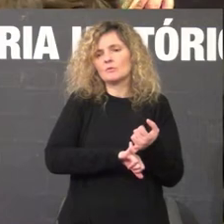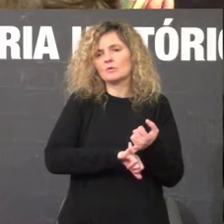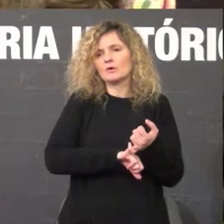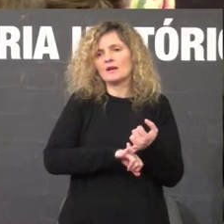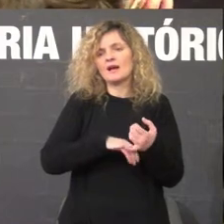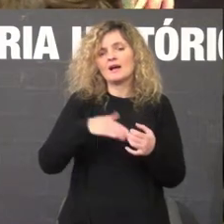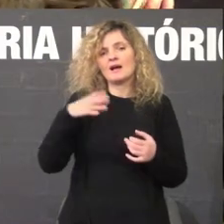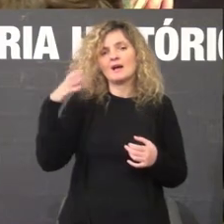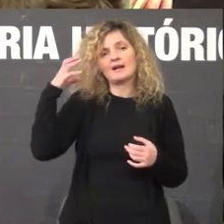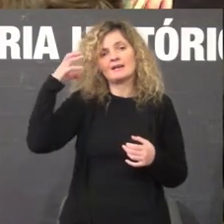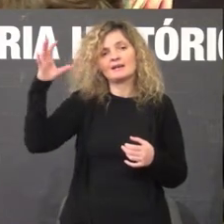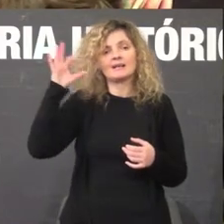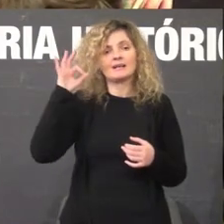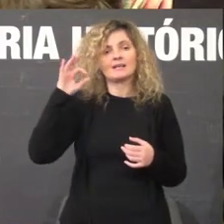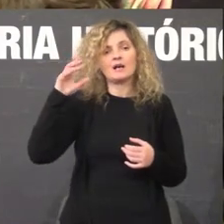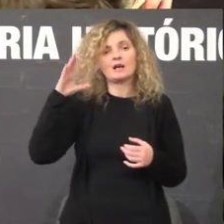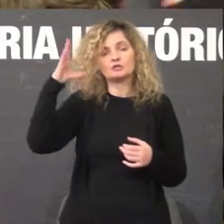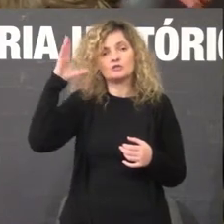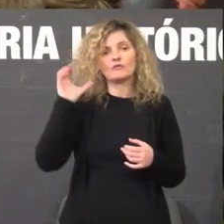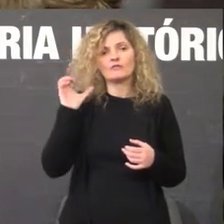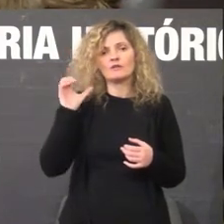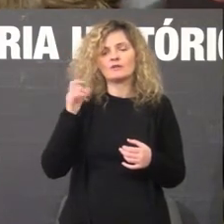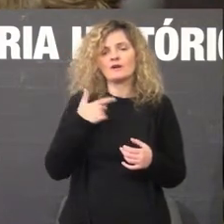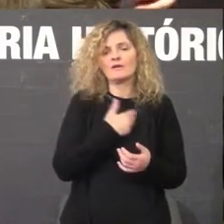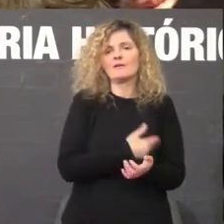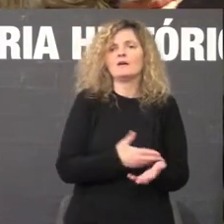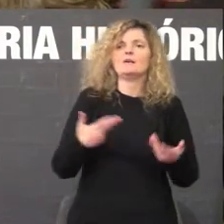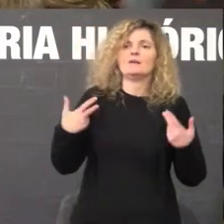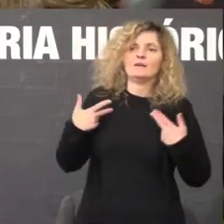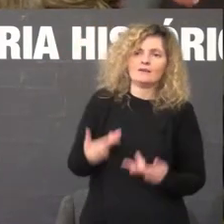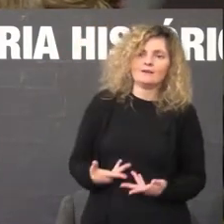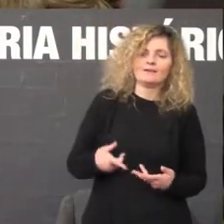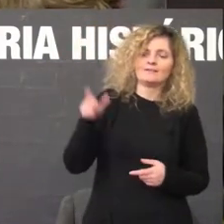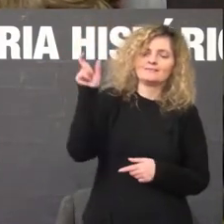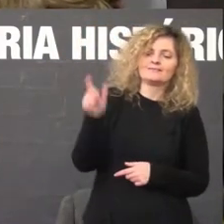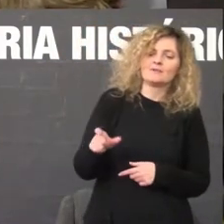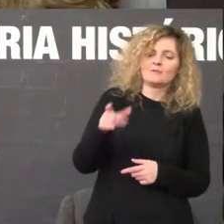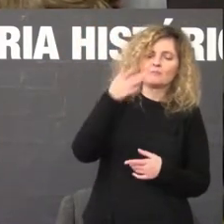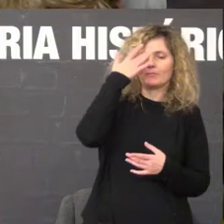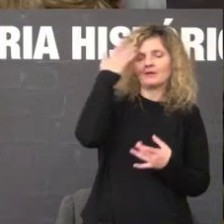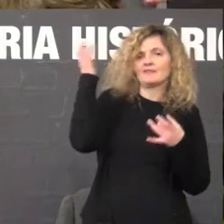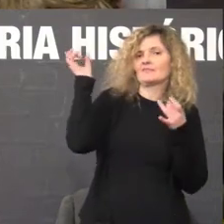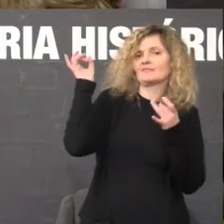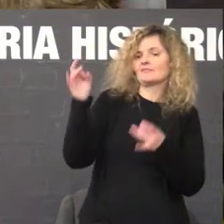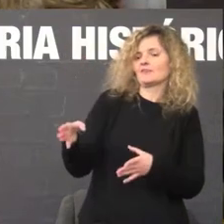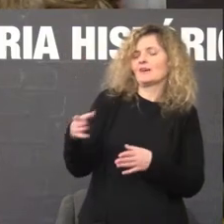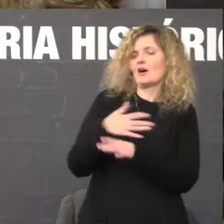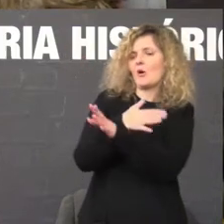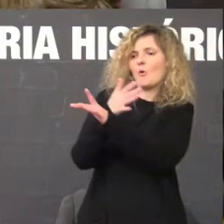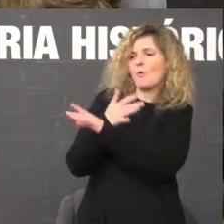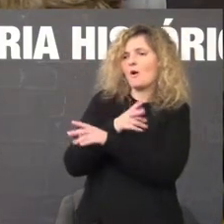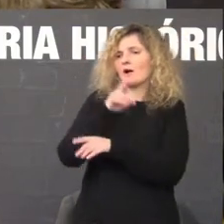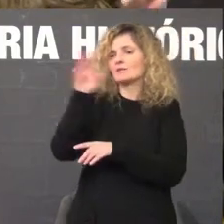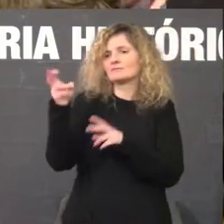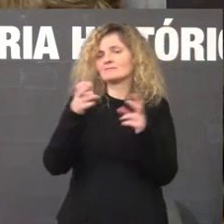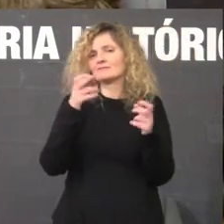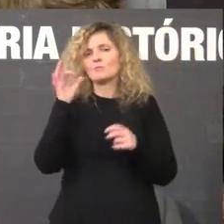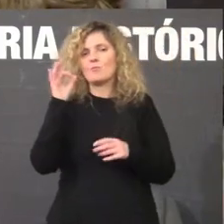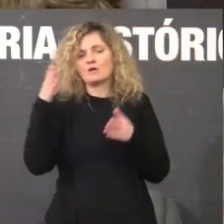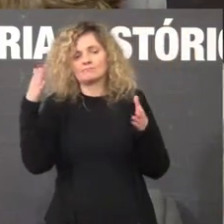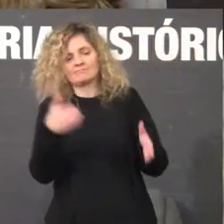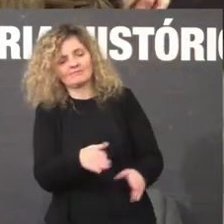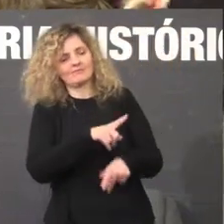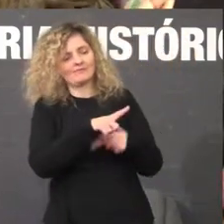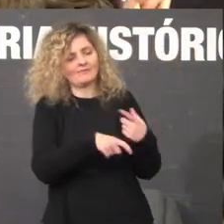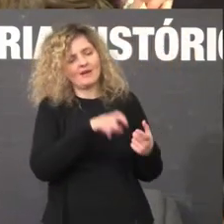con la reina, con Sofía, Franco se queda tranquilo. ¡Ah! Este hombre que ya estaba, que deje de juerguear y se dedica a la familia y